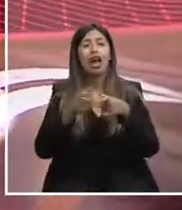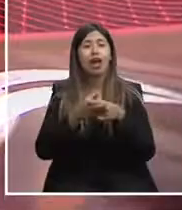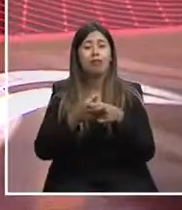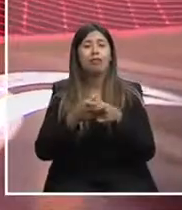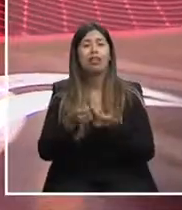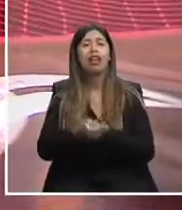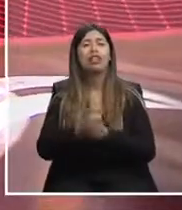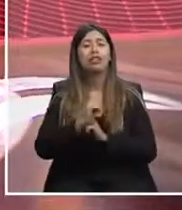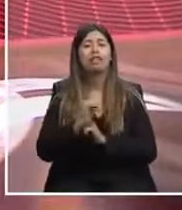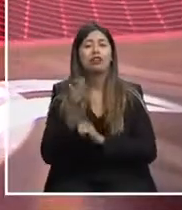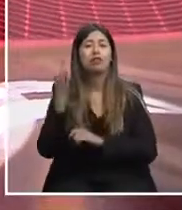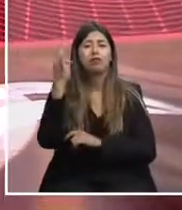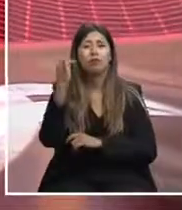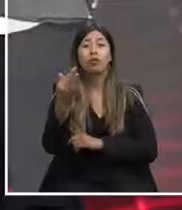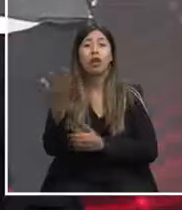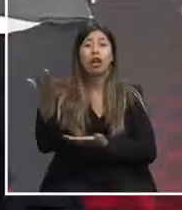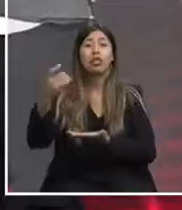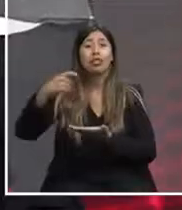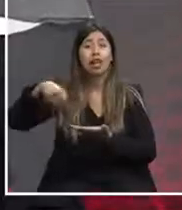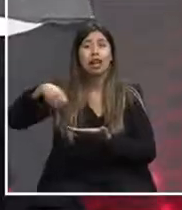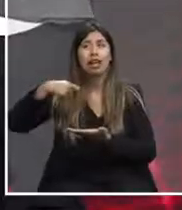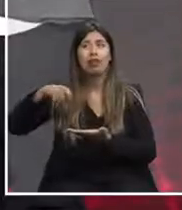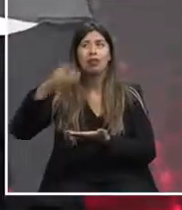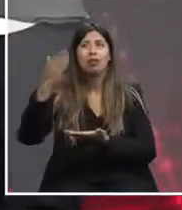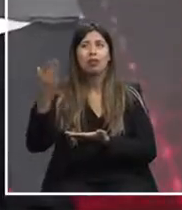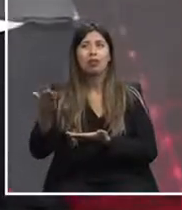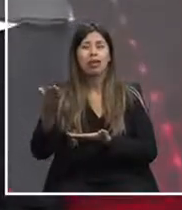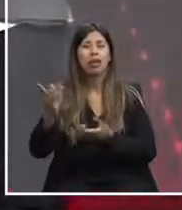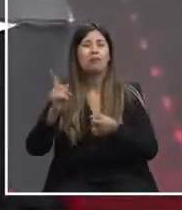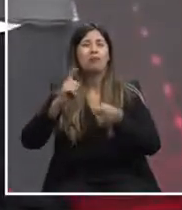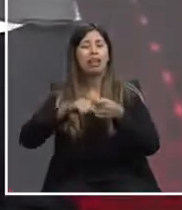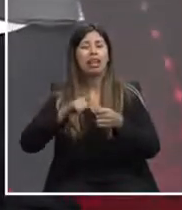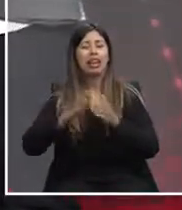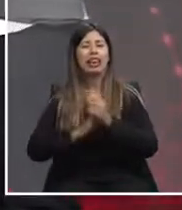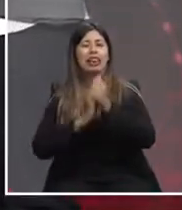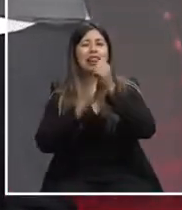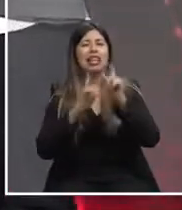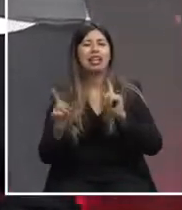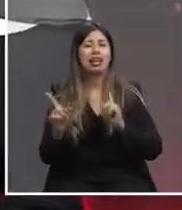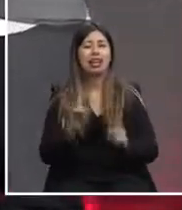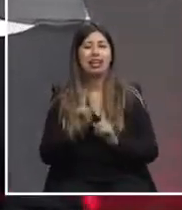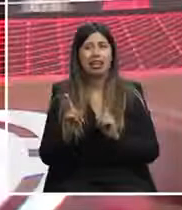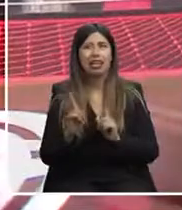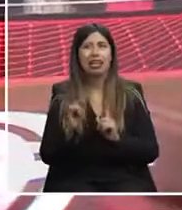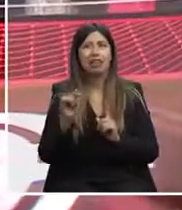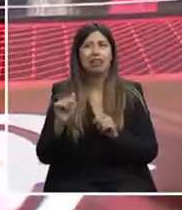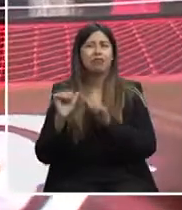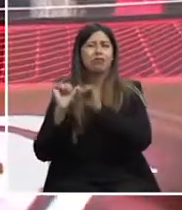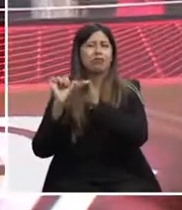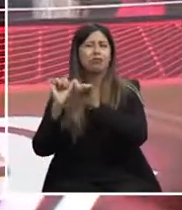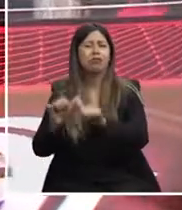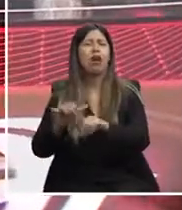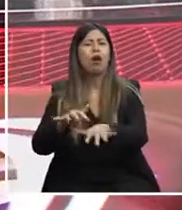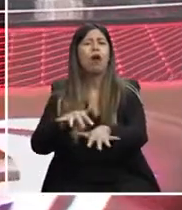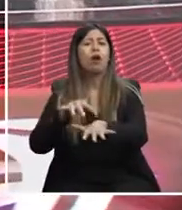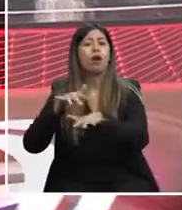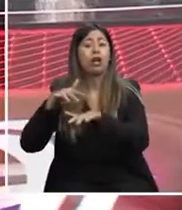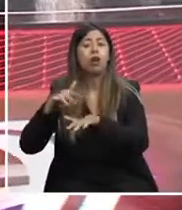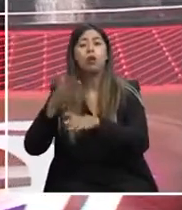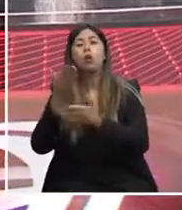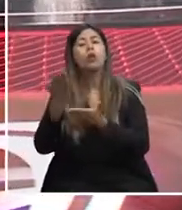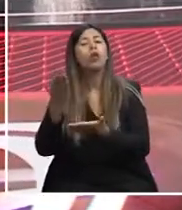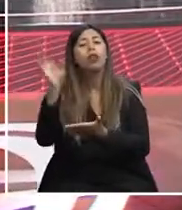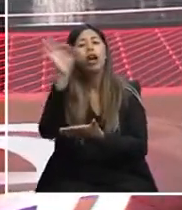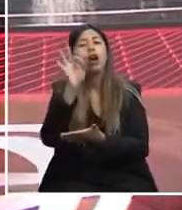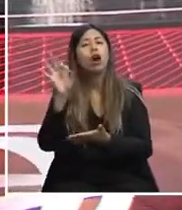Desafíos de Futuro. Senador, usted que ha participado y ha liderado, ¿cierto?, este Congreso durante tantos años, ¿qué le parece que este tipo